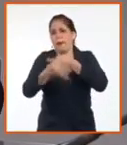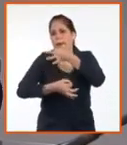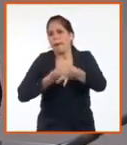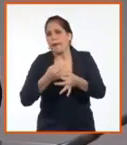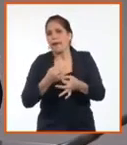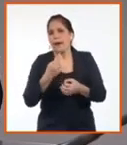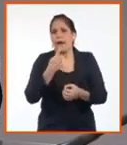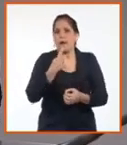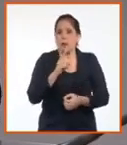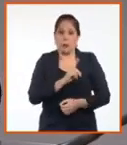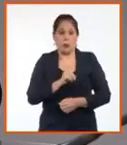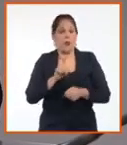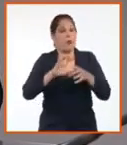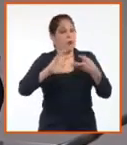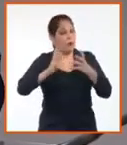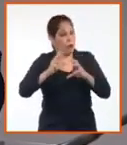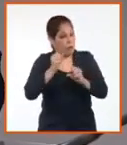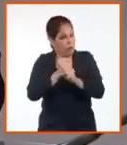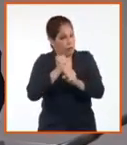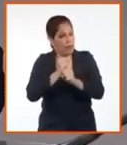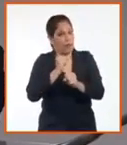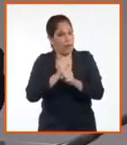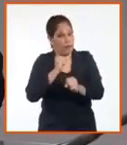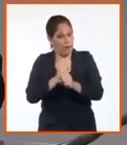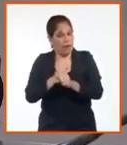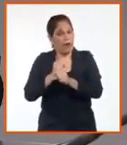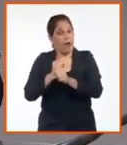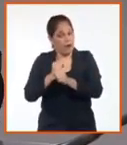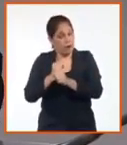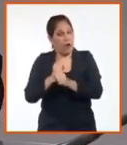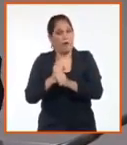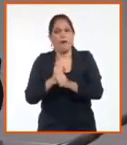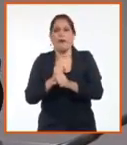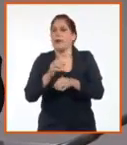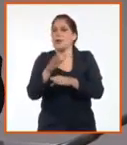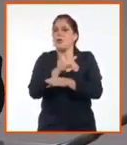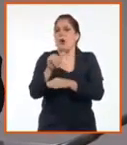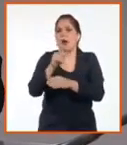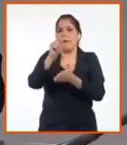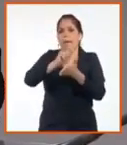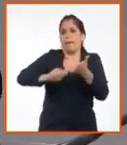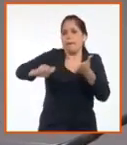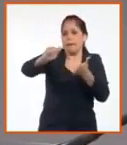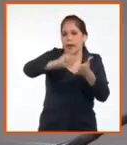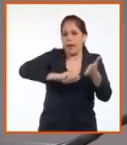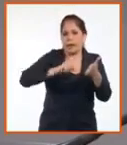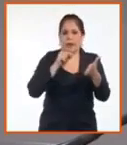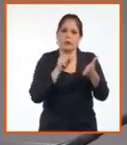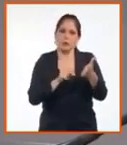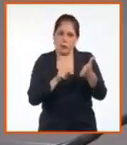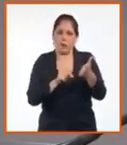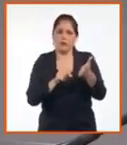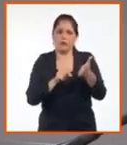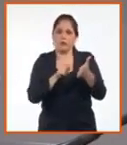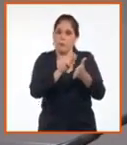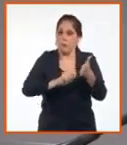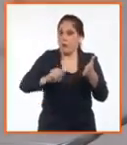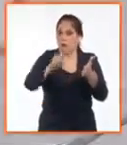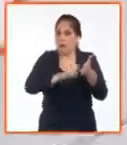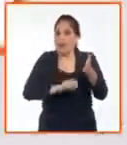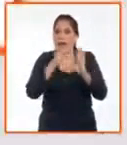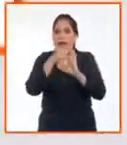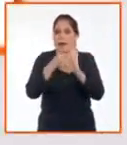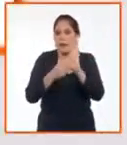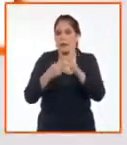sistema de trabajo qué el que abarca desde la planificación todos los elementos de